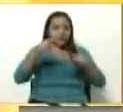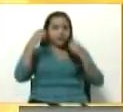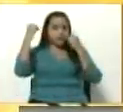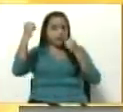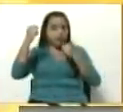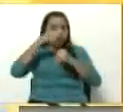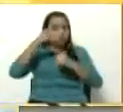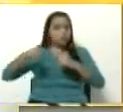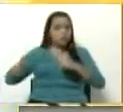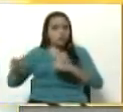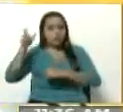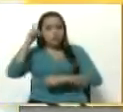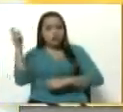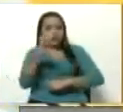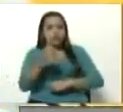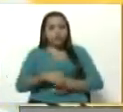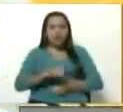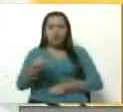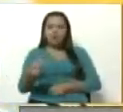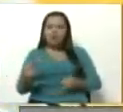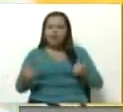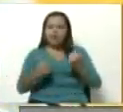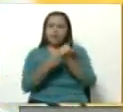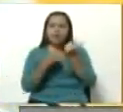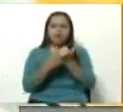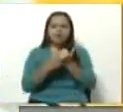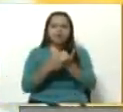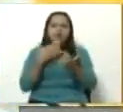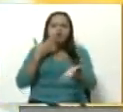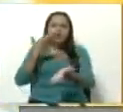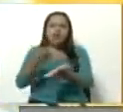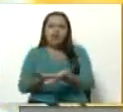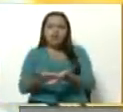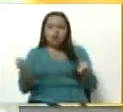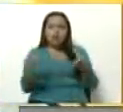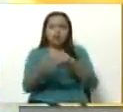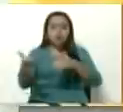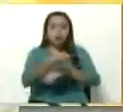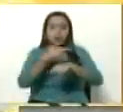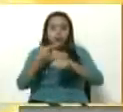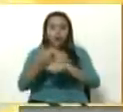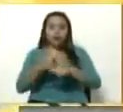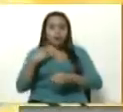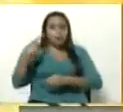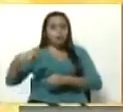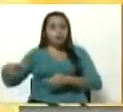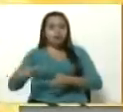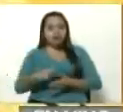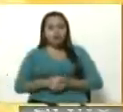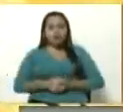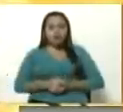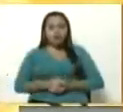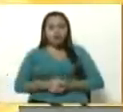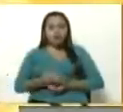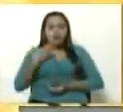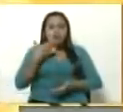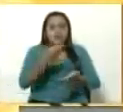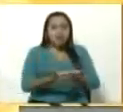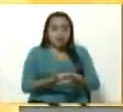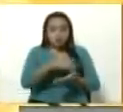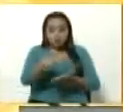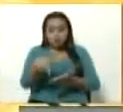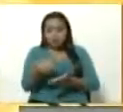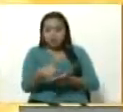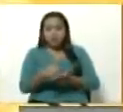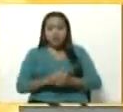guariqueño. Al gran pueblo patriótico, mi reconocimiento a todos ustedes como parte de una unidad